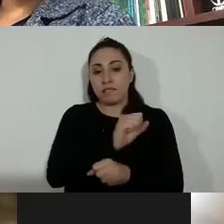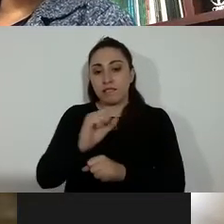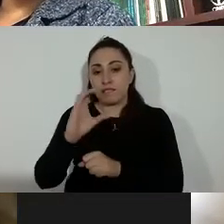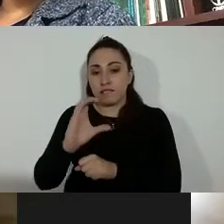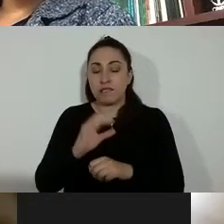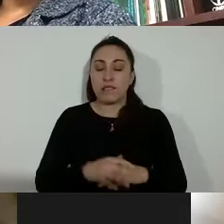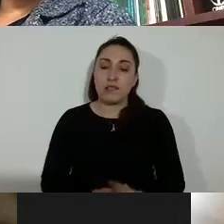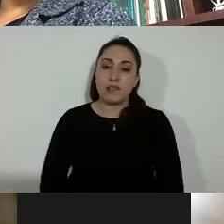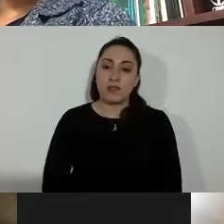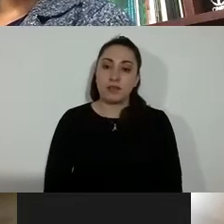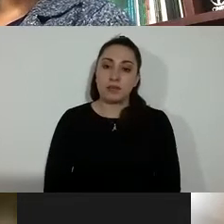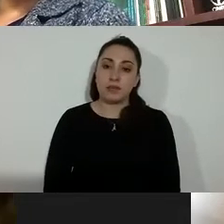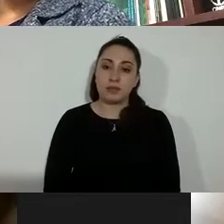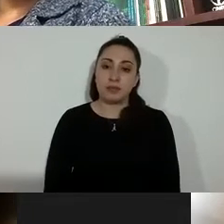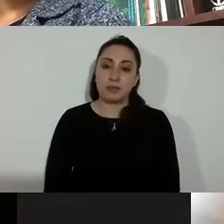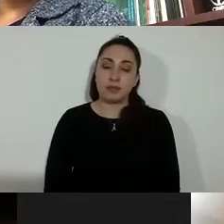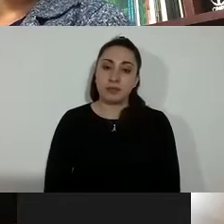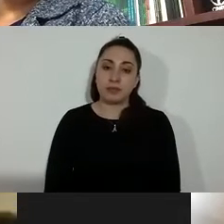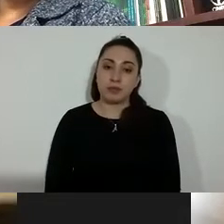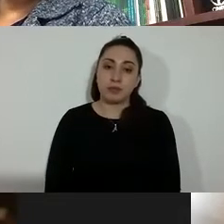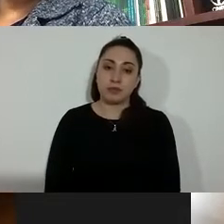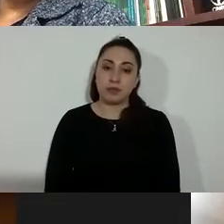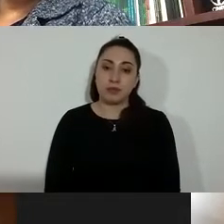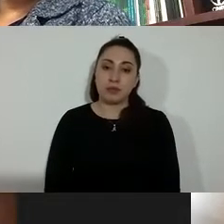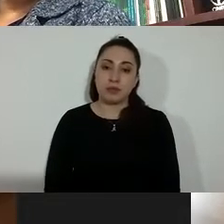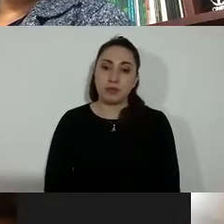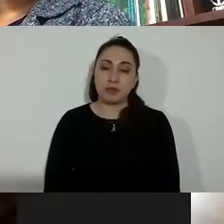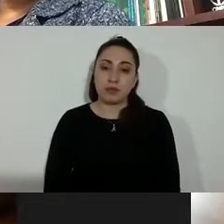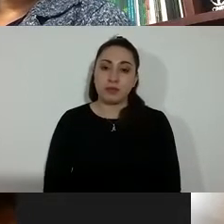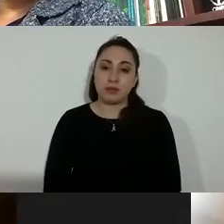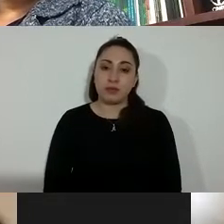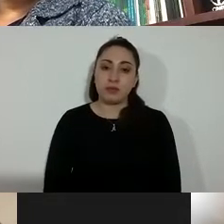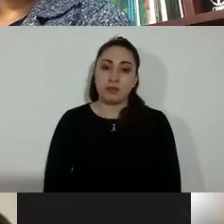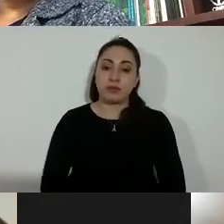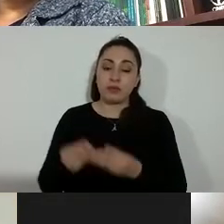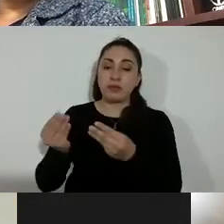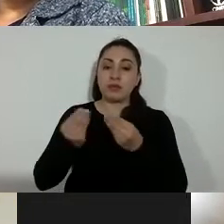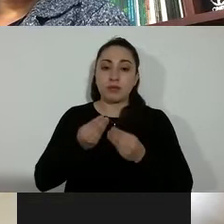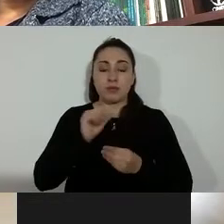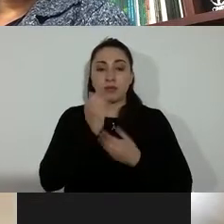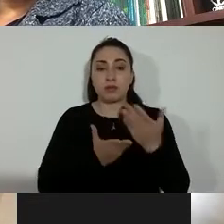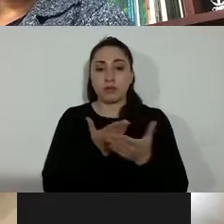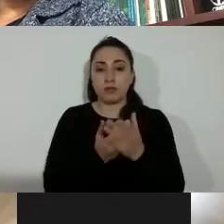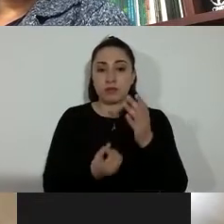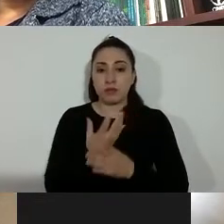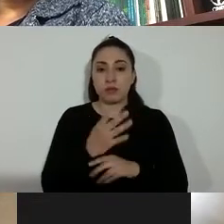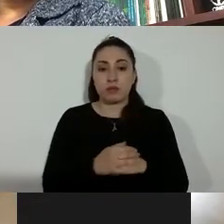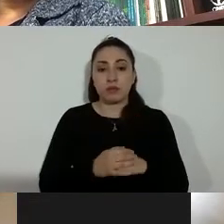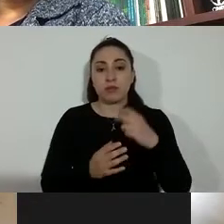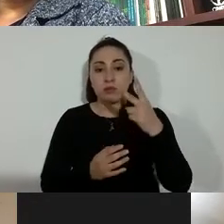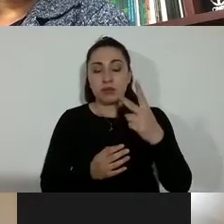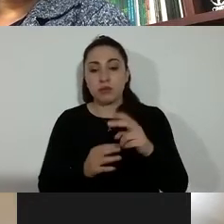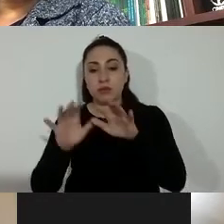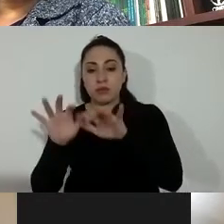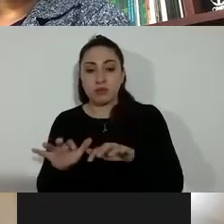Ciudadana. Se informa que se recibieron los siguientes asuntos adicionales. 2